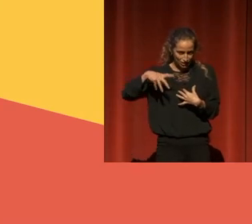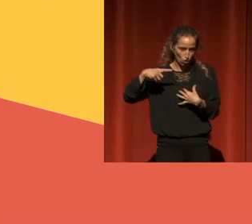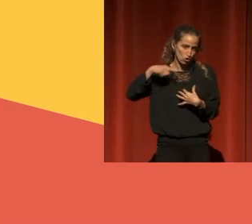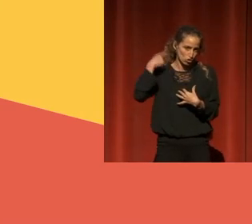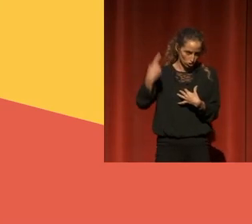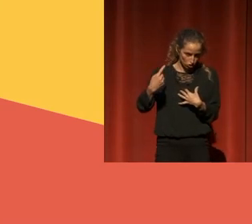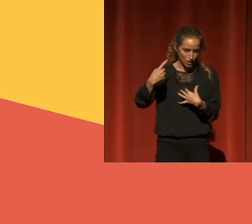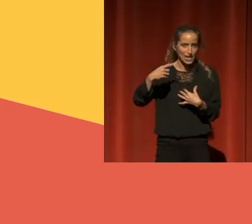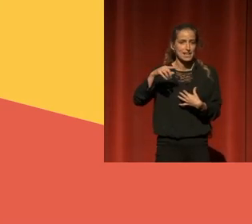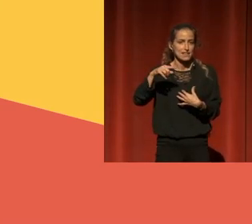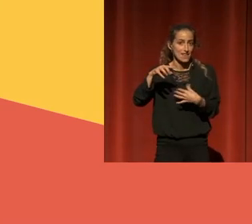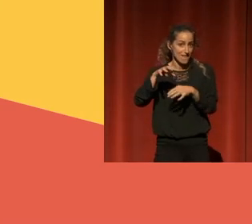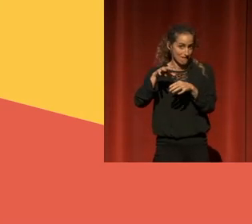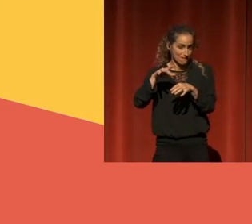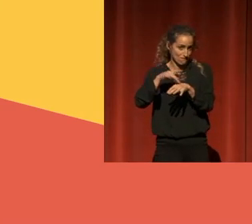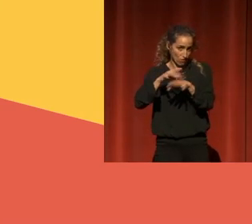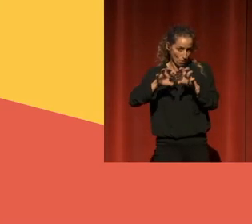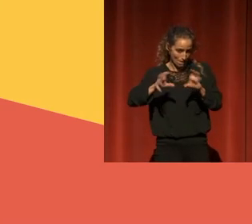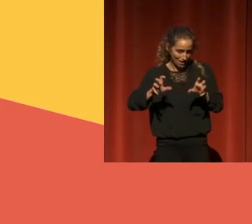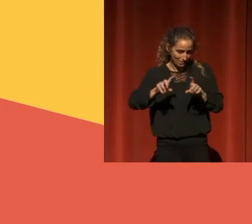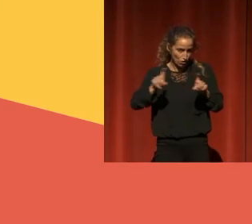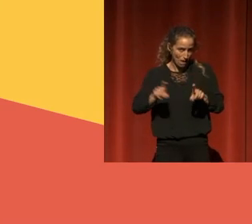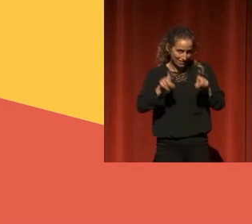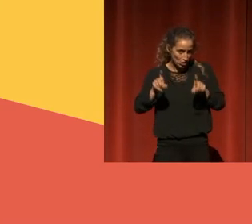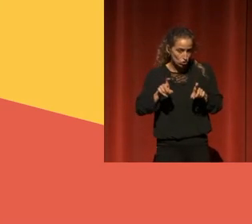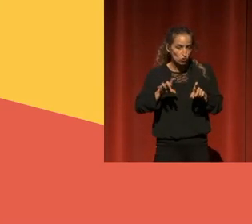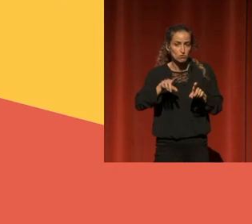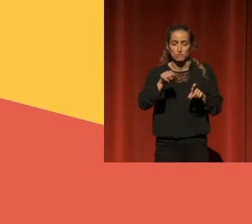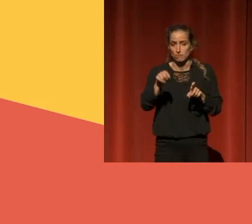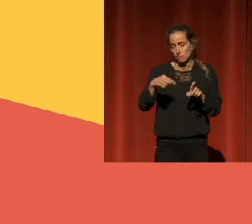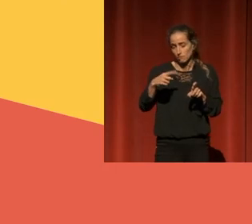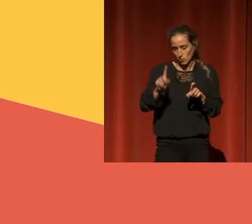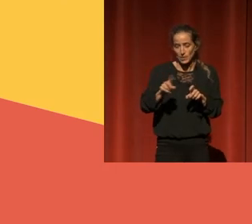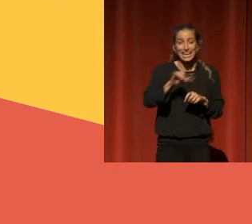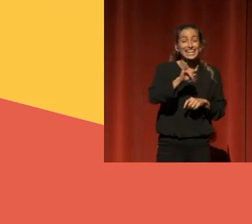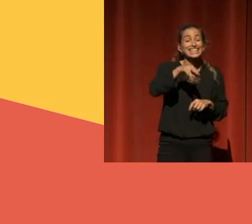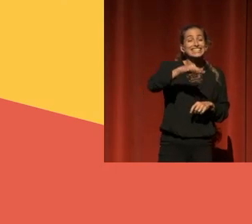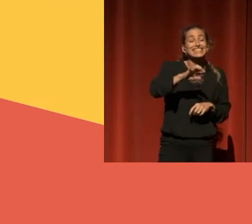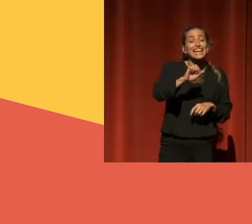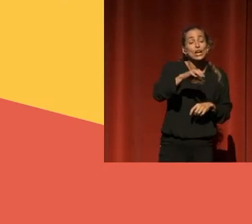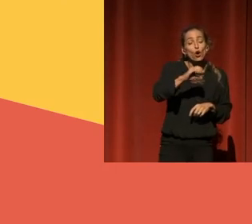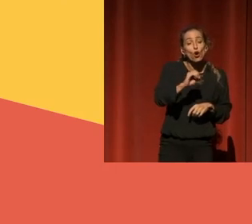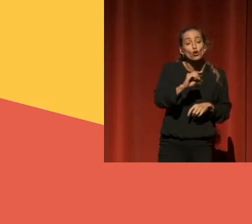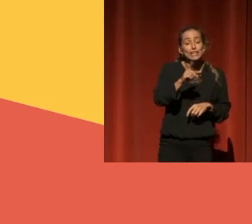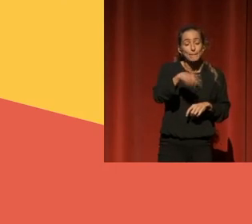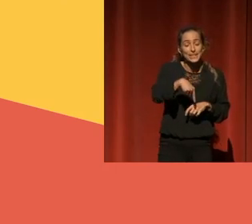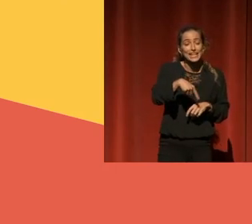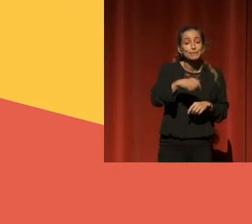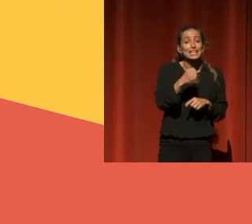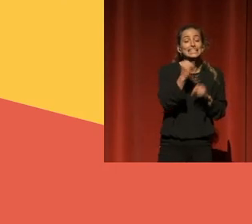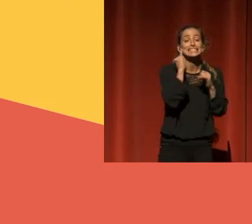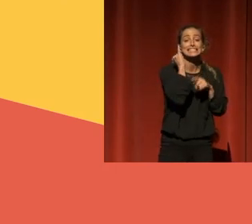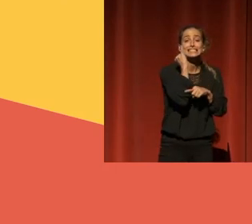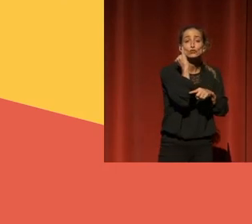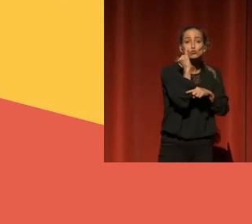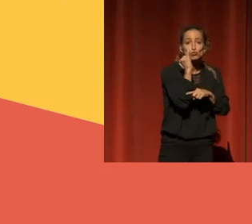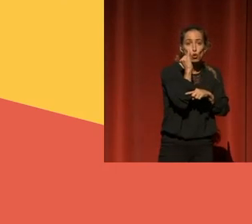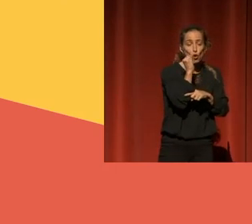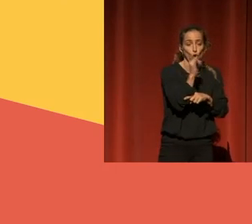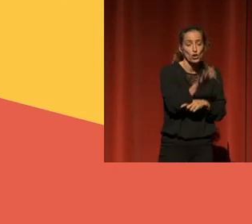Nacional de tecnología de comunicación inteco que es el actual Instituto Nacional